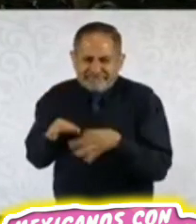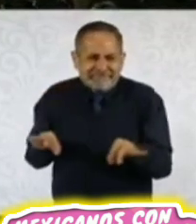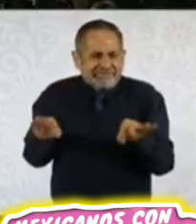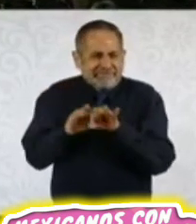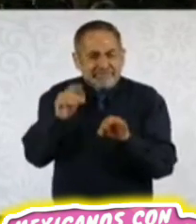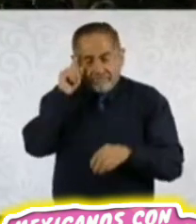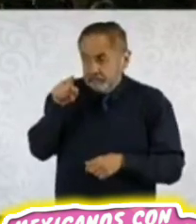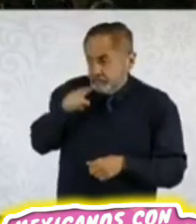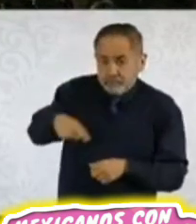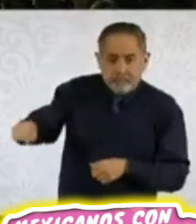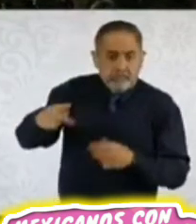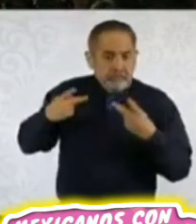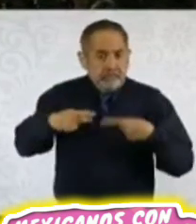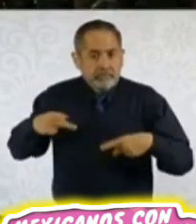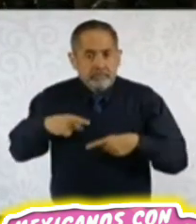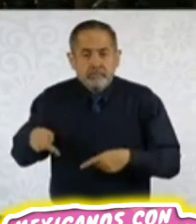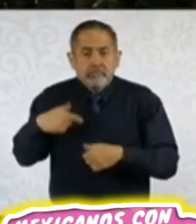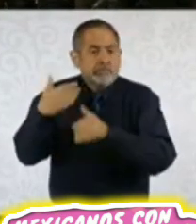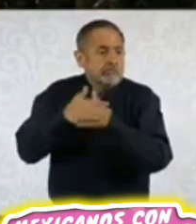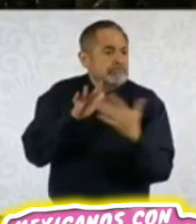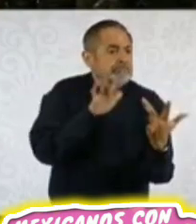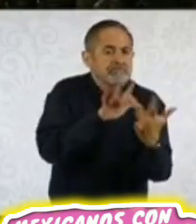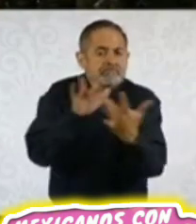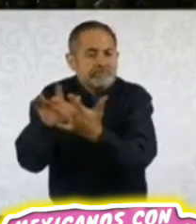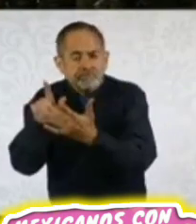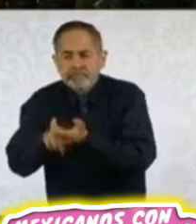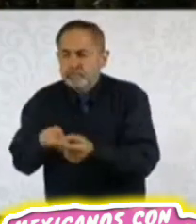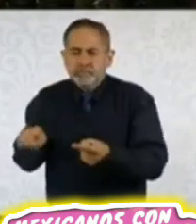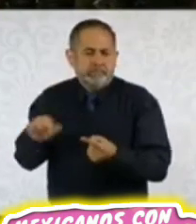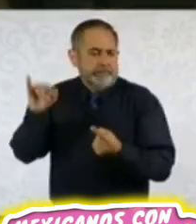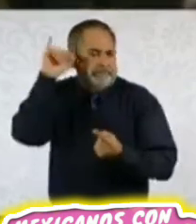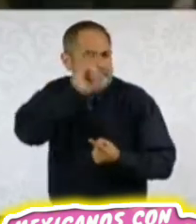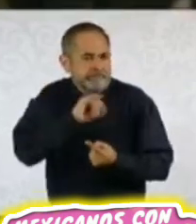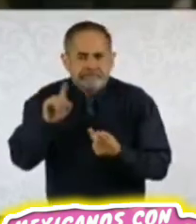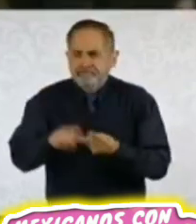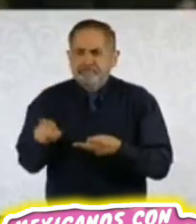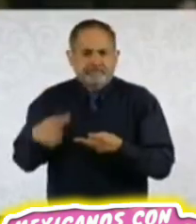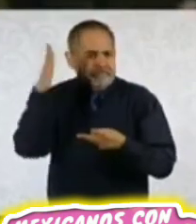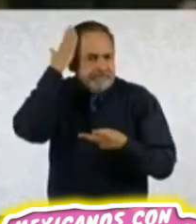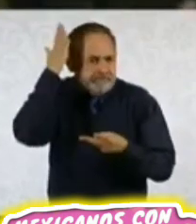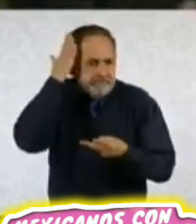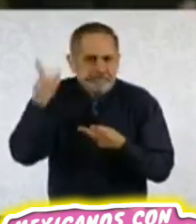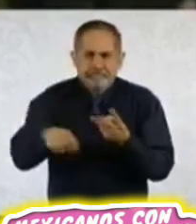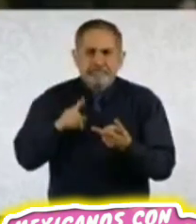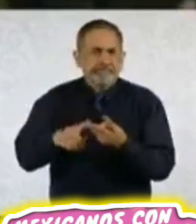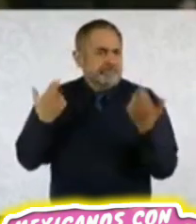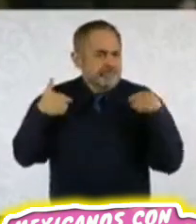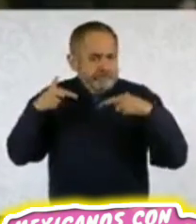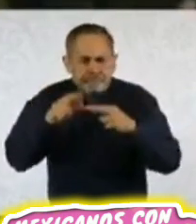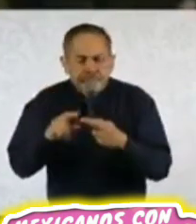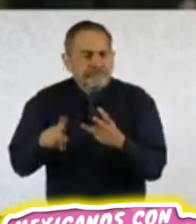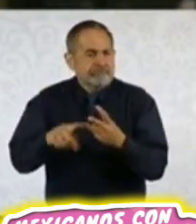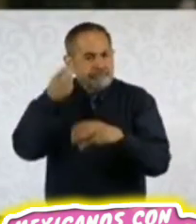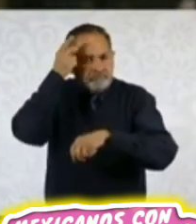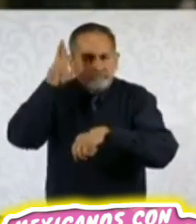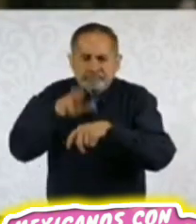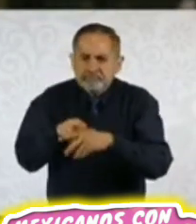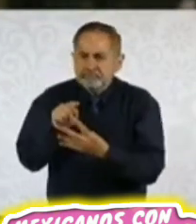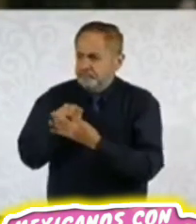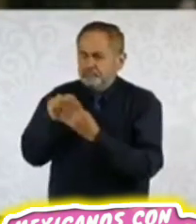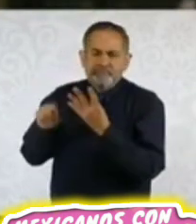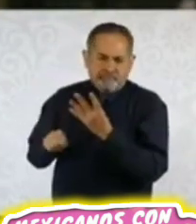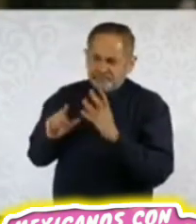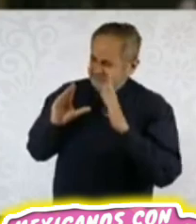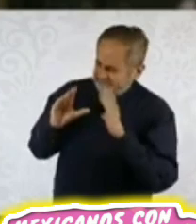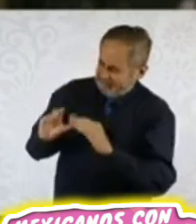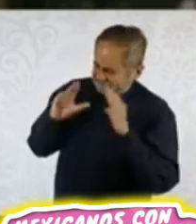todas estas personas que van a tener relación, jefes, líderes, profesores, directores,